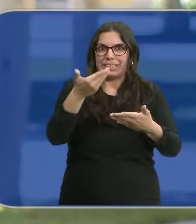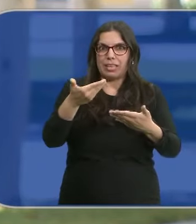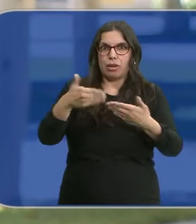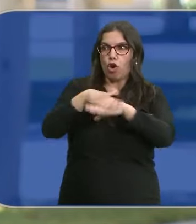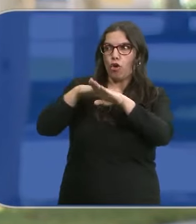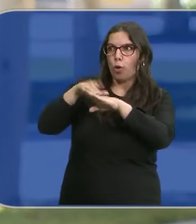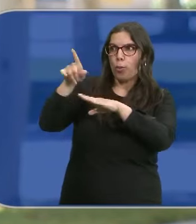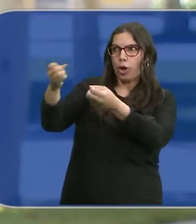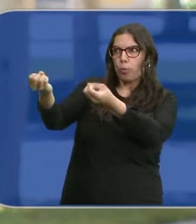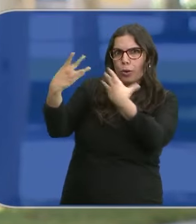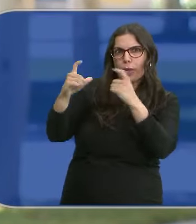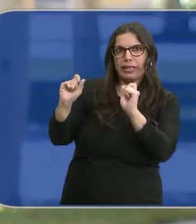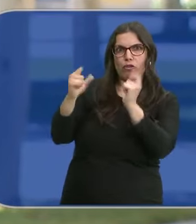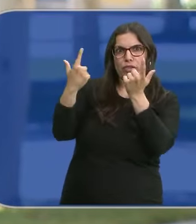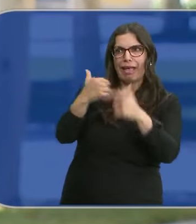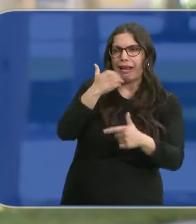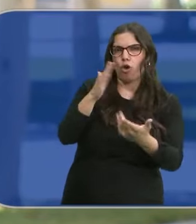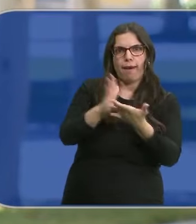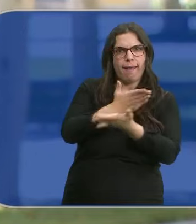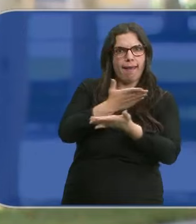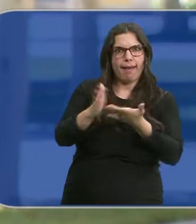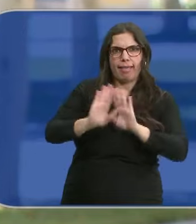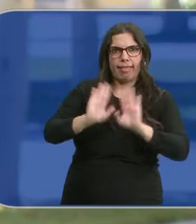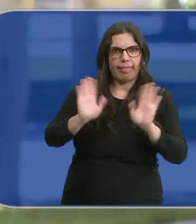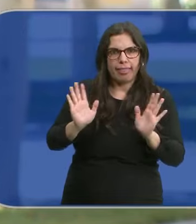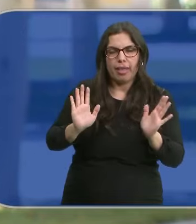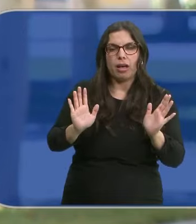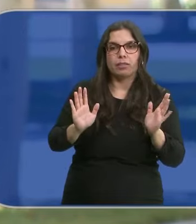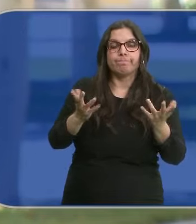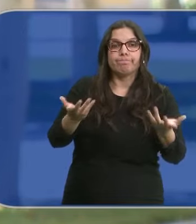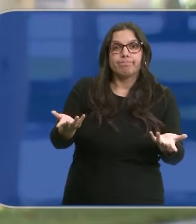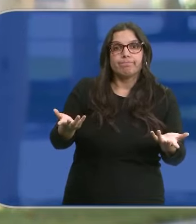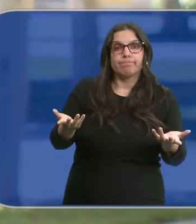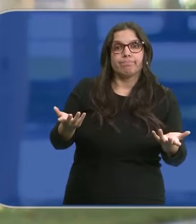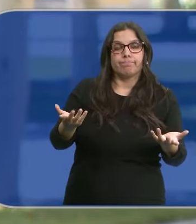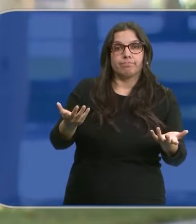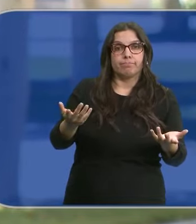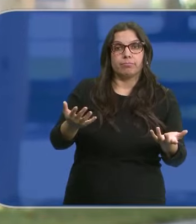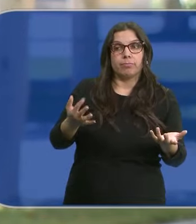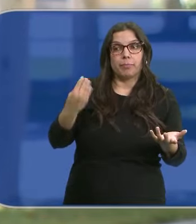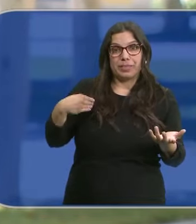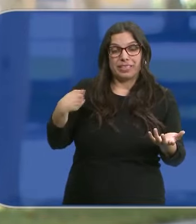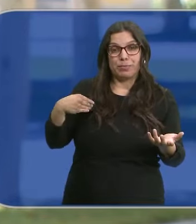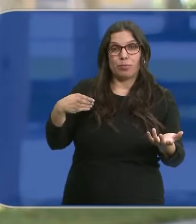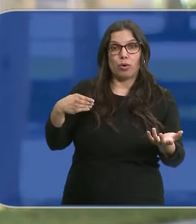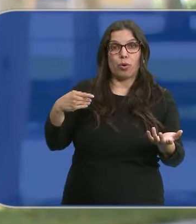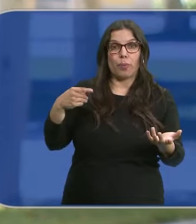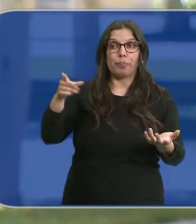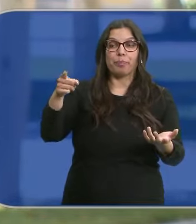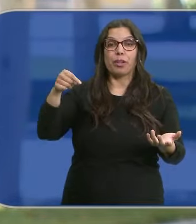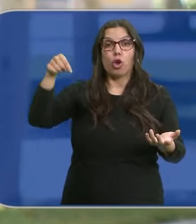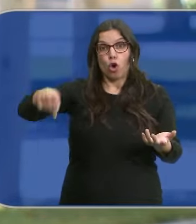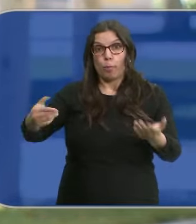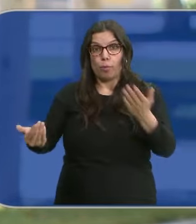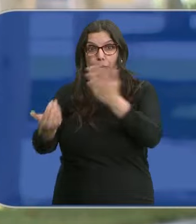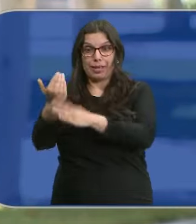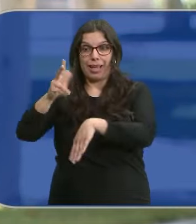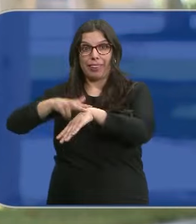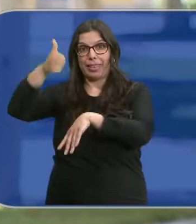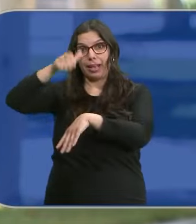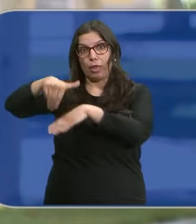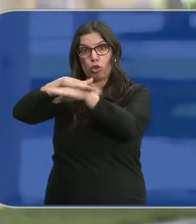habido información oficial sobre la llegada de estas personas migrantes y que es mentira lo que ha dicho esta mañana